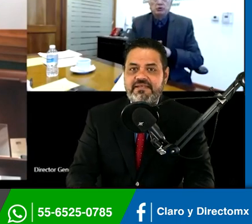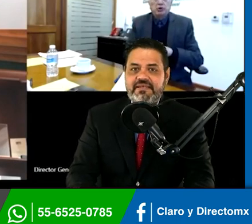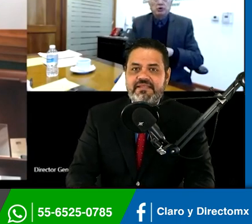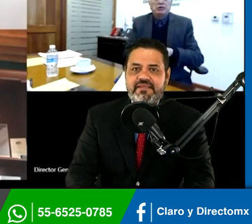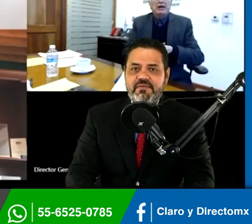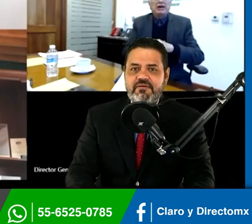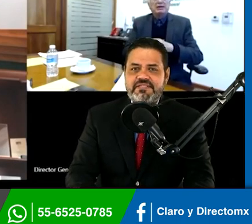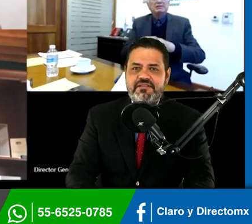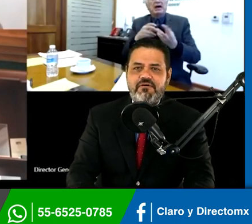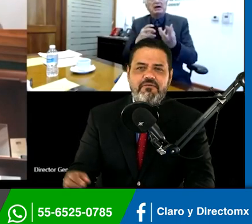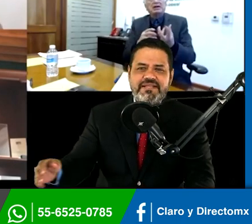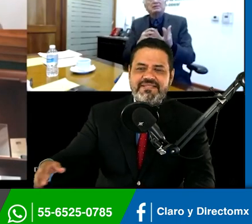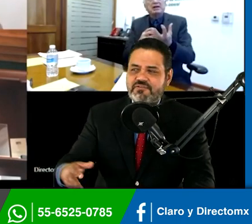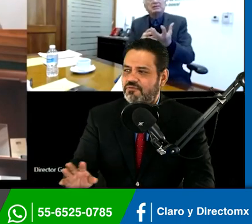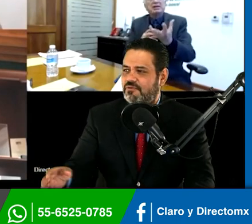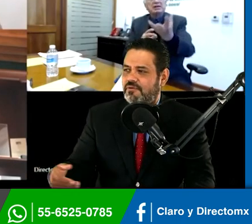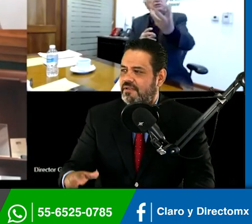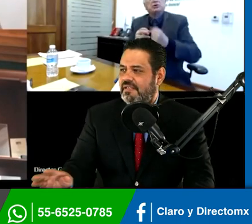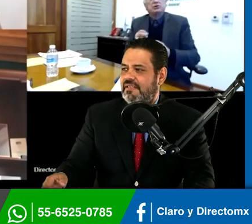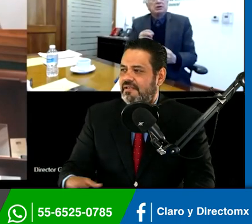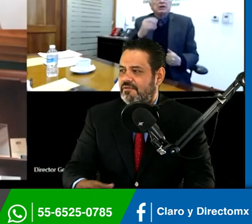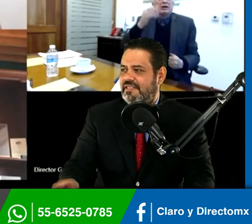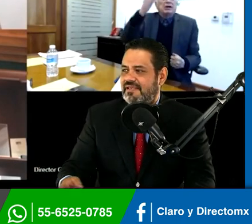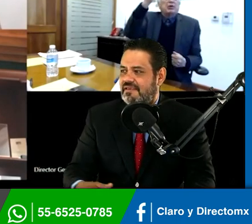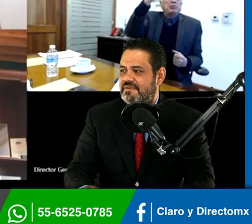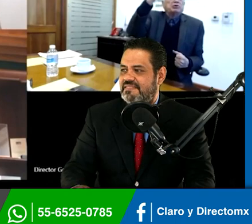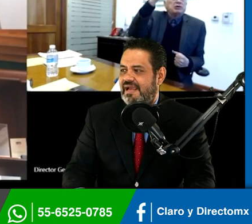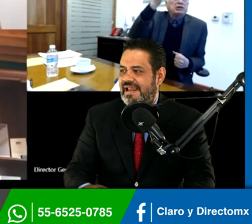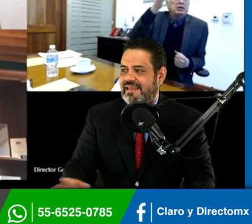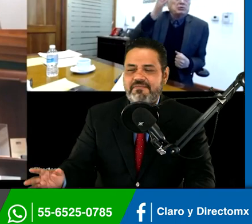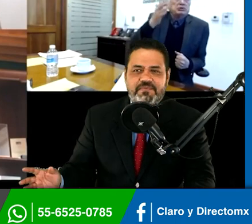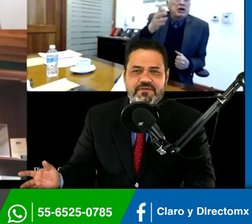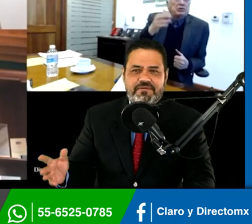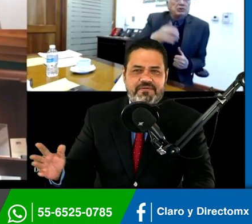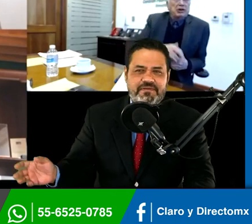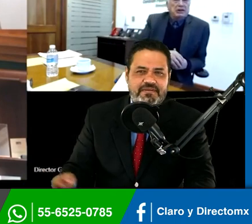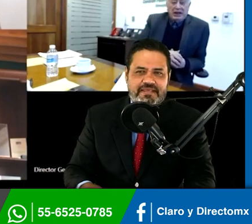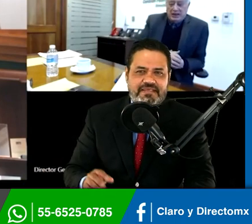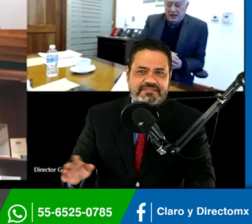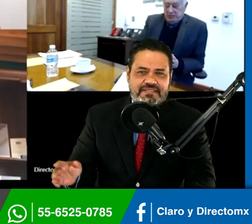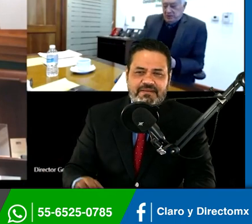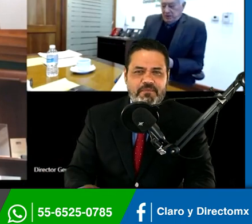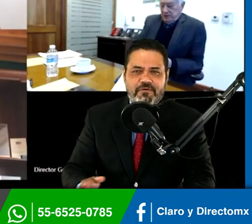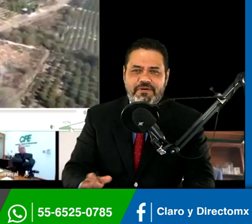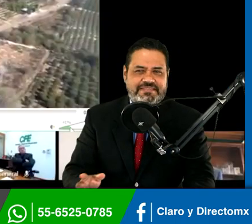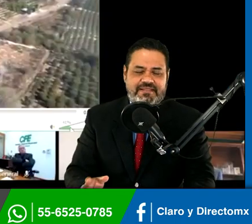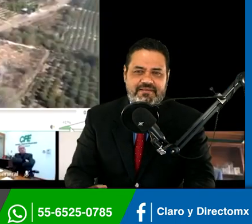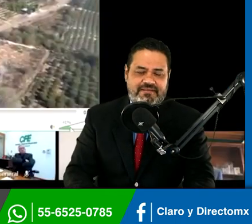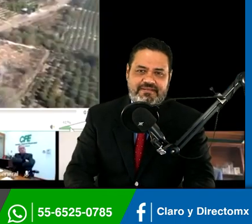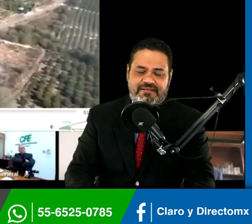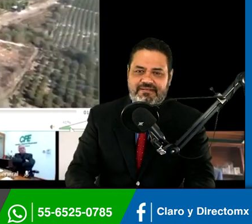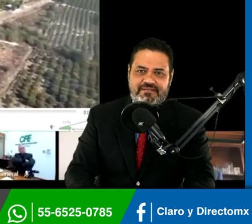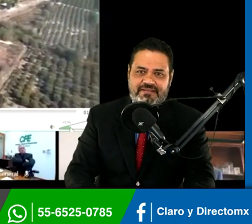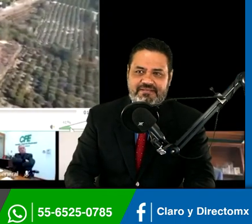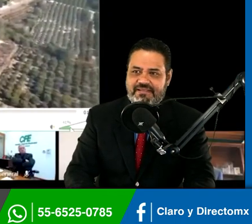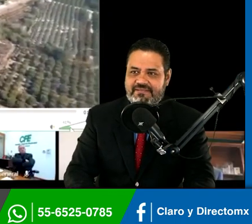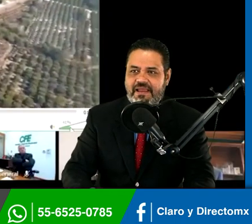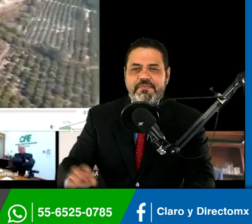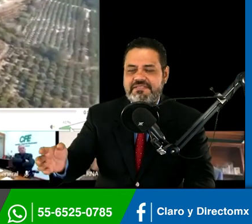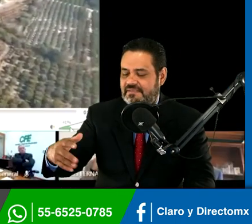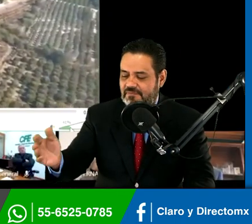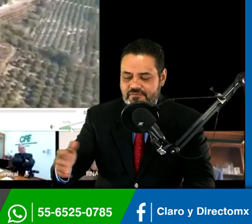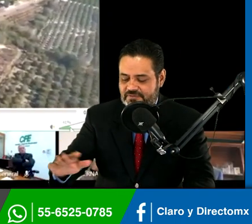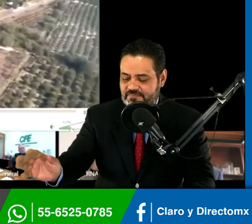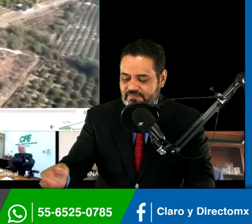Díaz, terminó diciendo, hombre, este asunto lo tiene que investigar alguien, pero tampoco es tan,